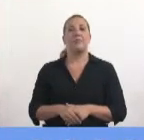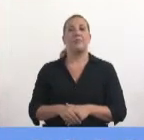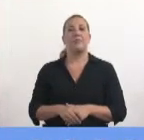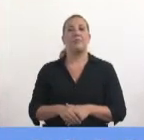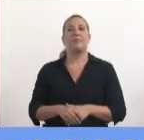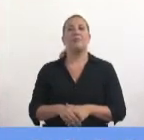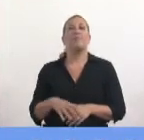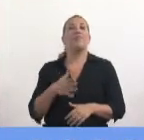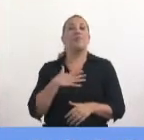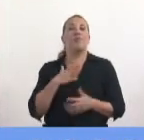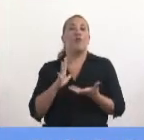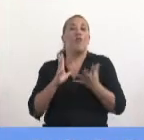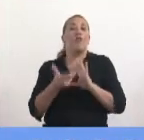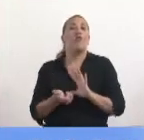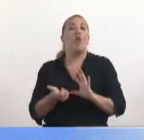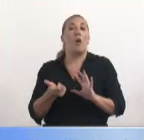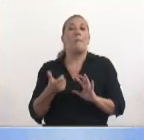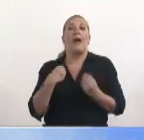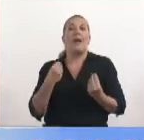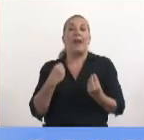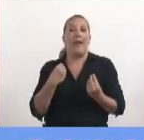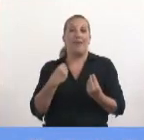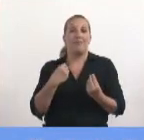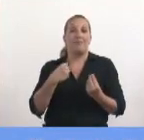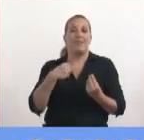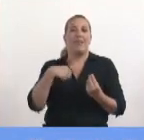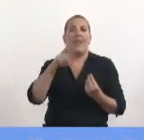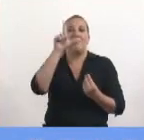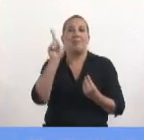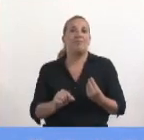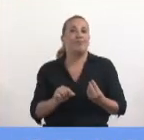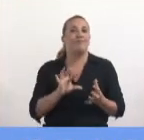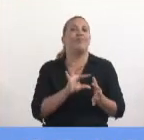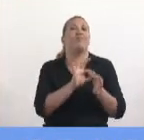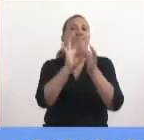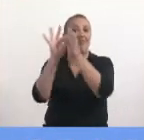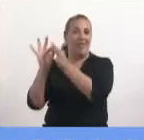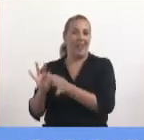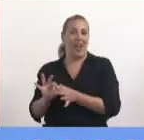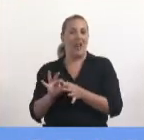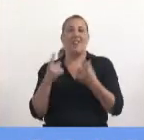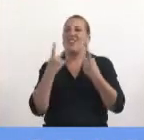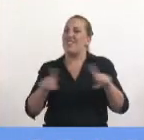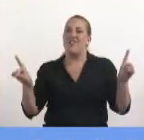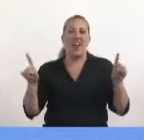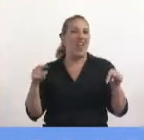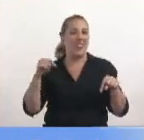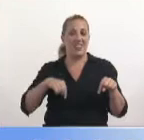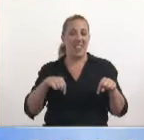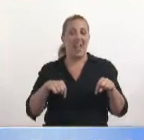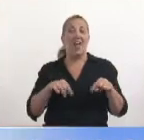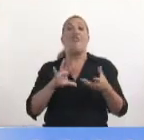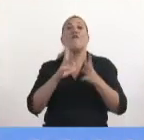nuestra forma de Estado, que es un Estado federal, bastante atípico nuestro Estado federal, y donde en ese Estado